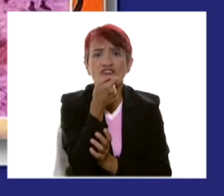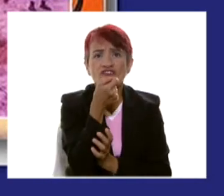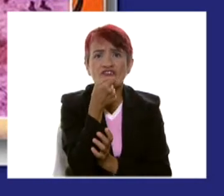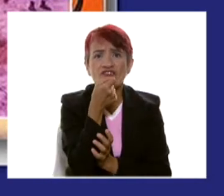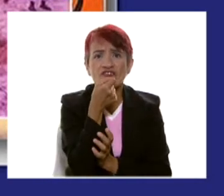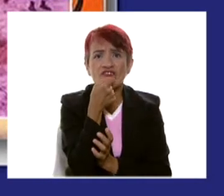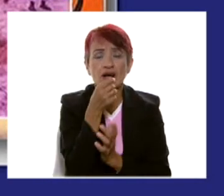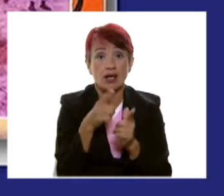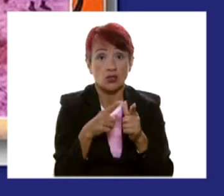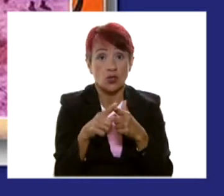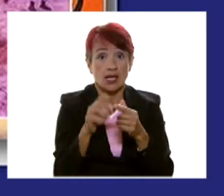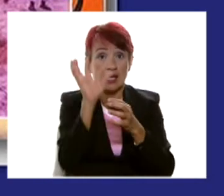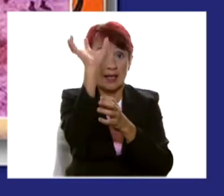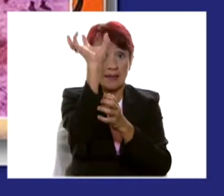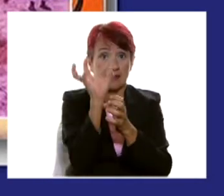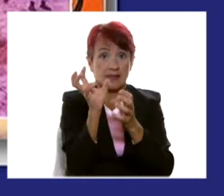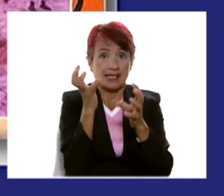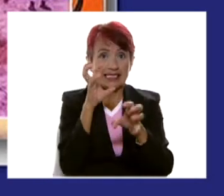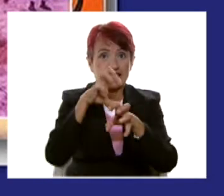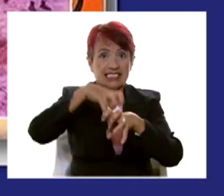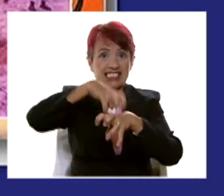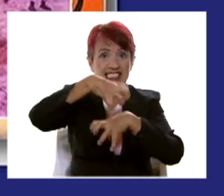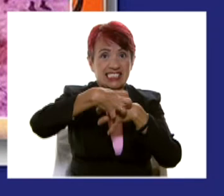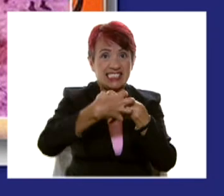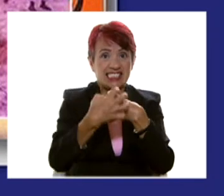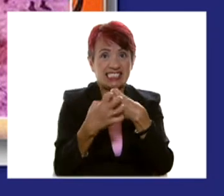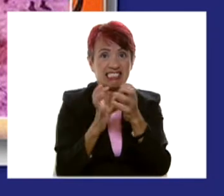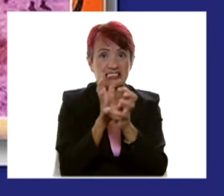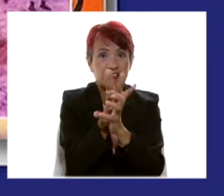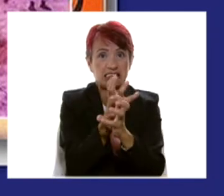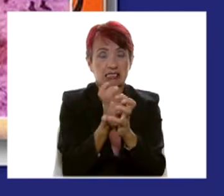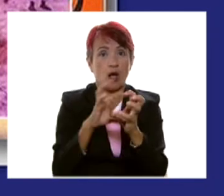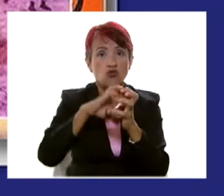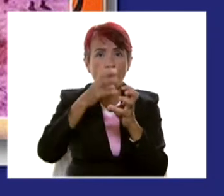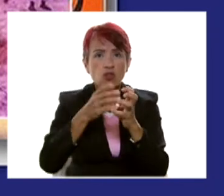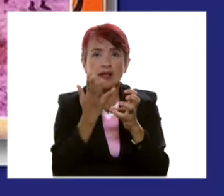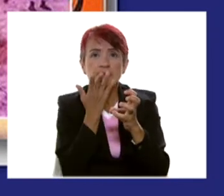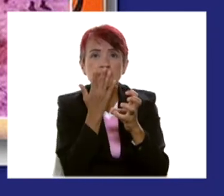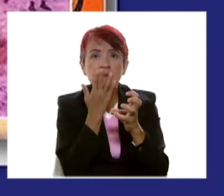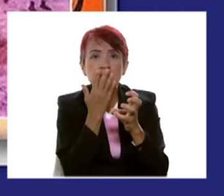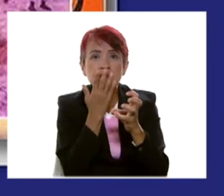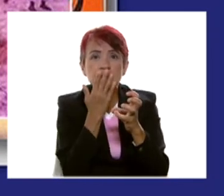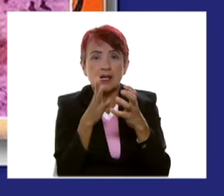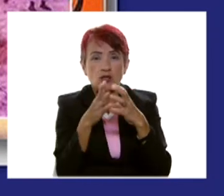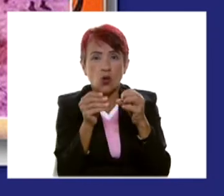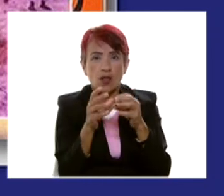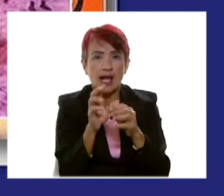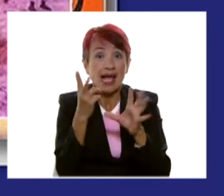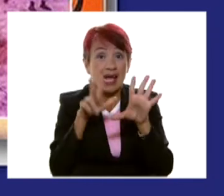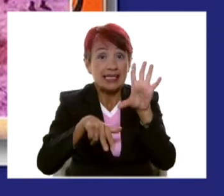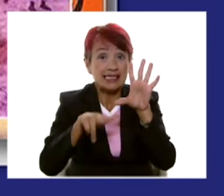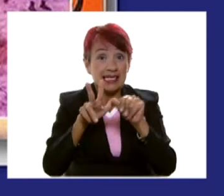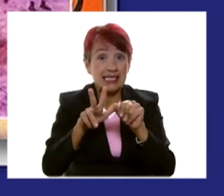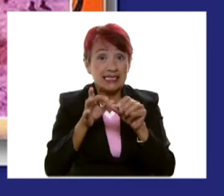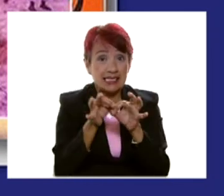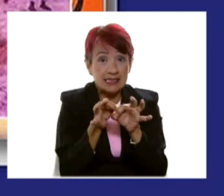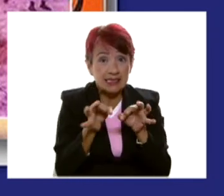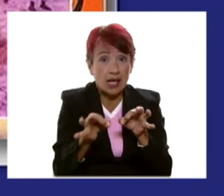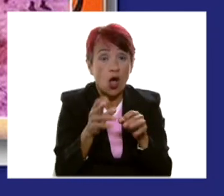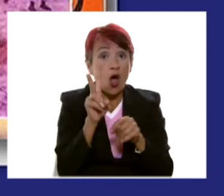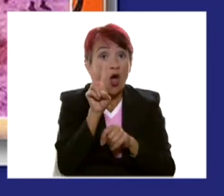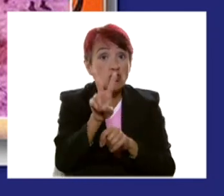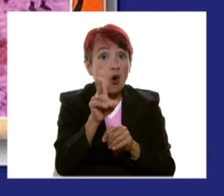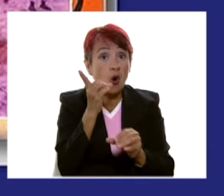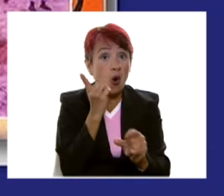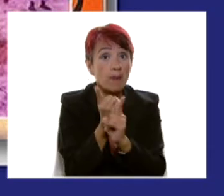amarillos. Ellos le quitan las espinas y con la parte cristalina hacen unos trozos de 7 centímetros de ancho. Dos